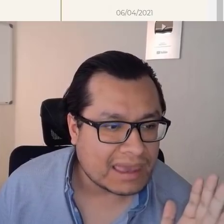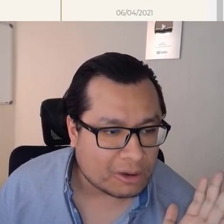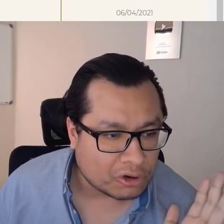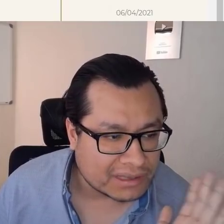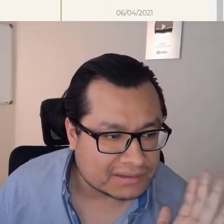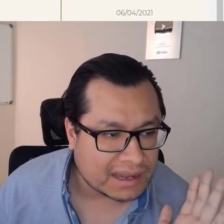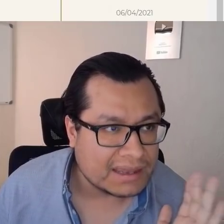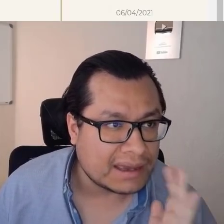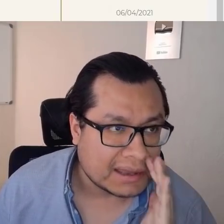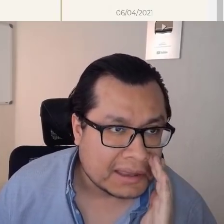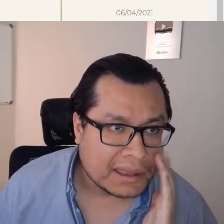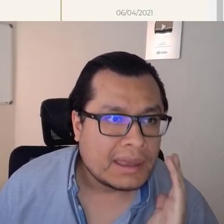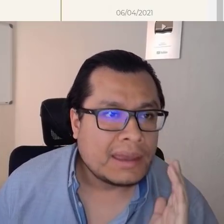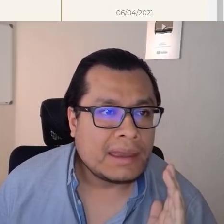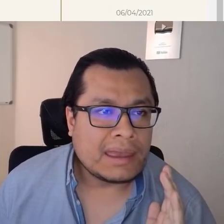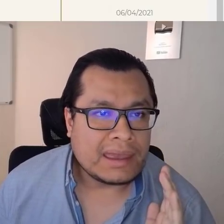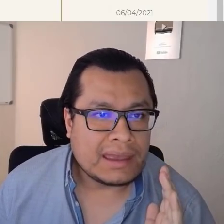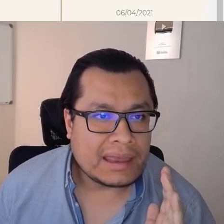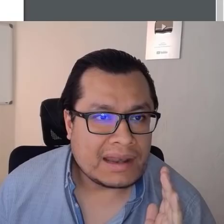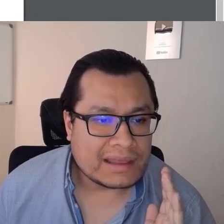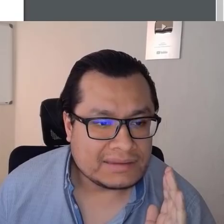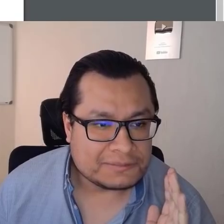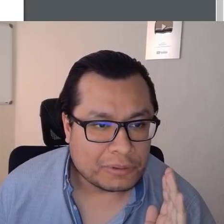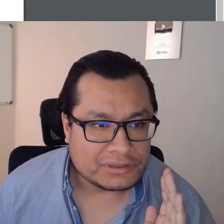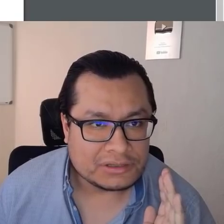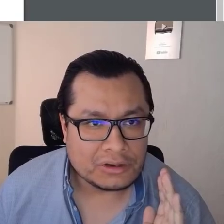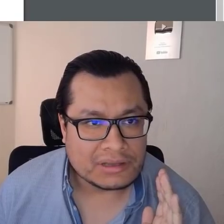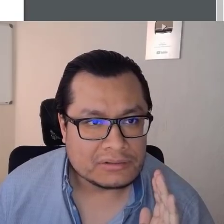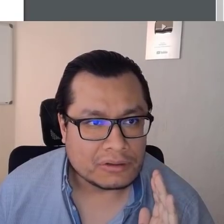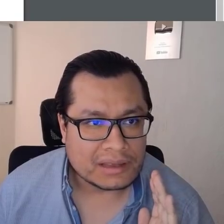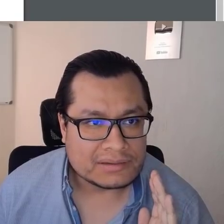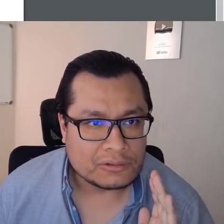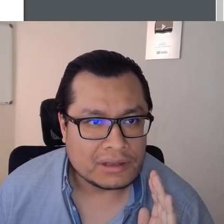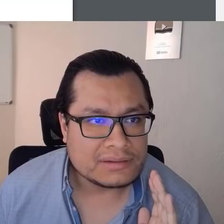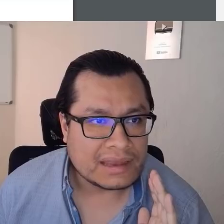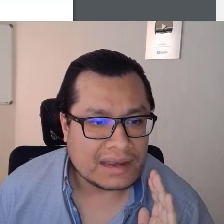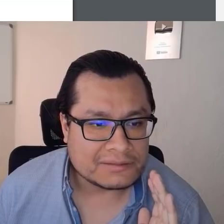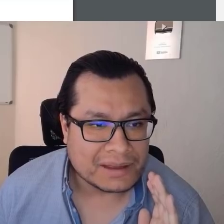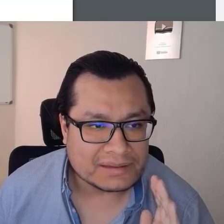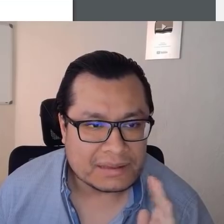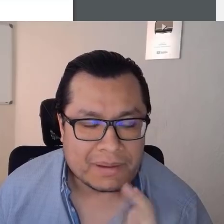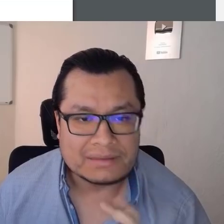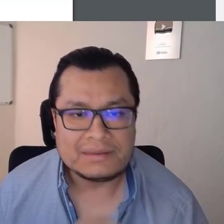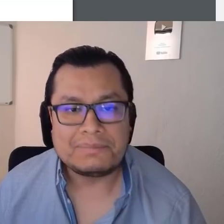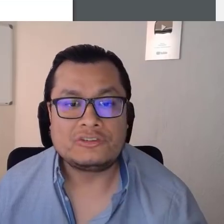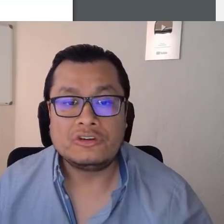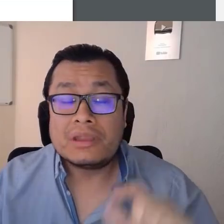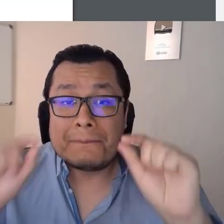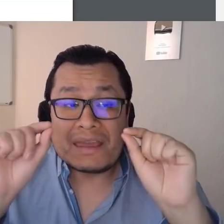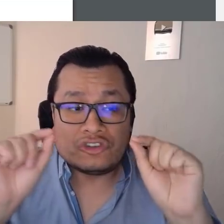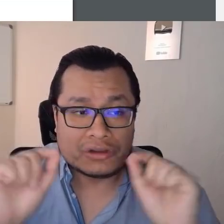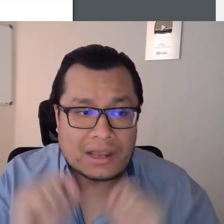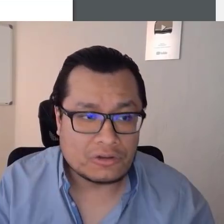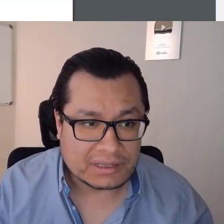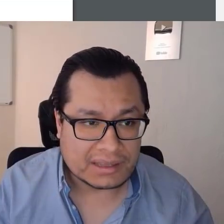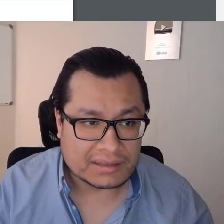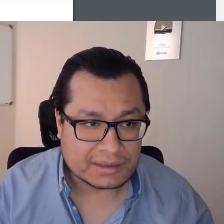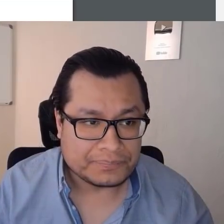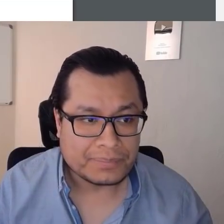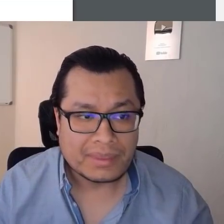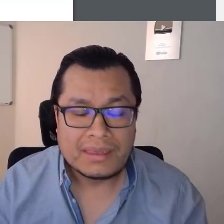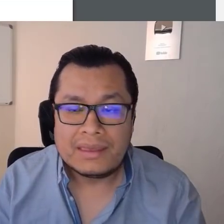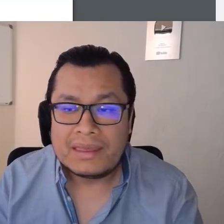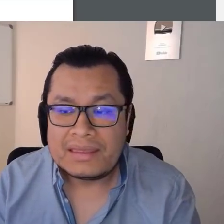hacer con esta liga en las disposiciones no este no es en las bases de participación menciona lo